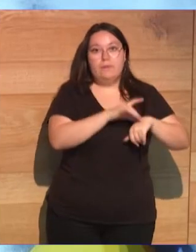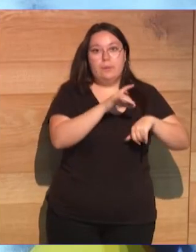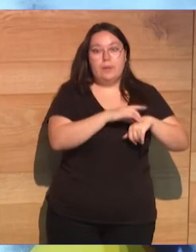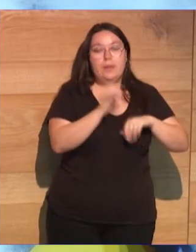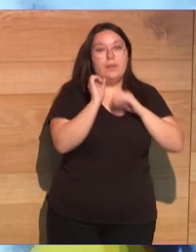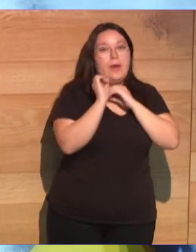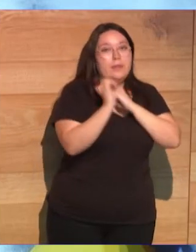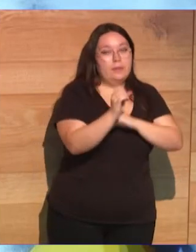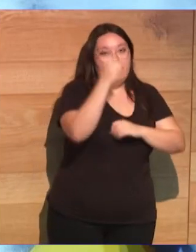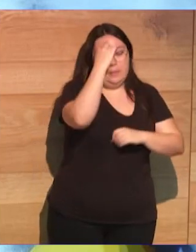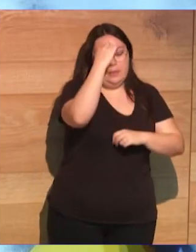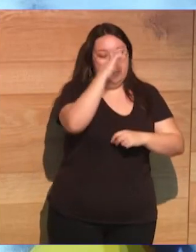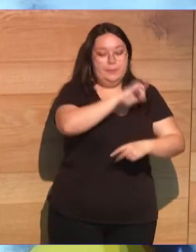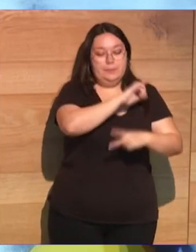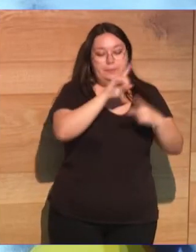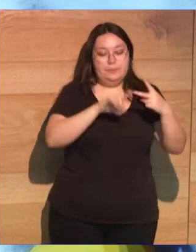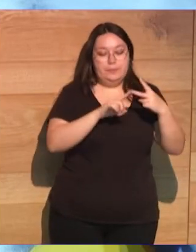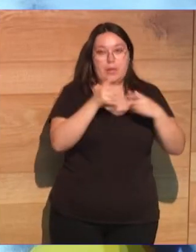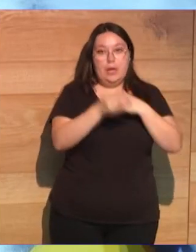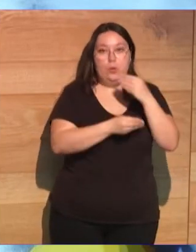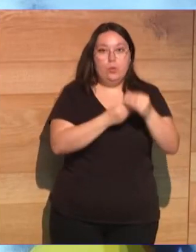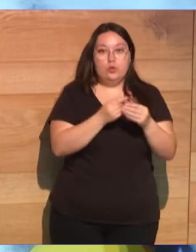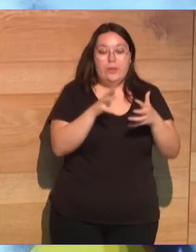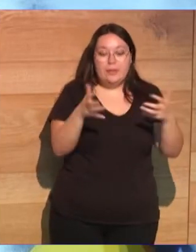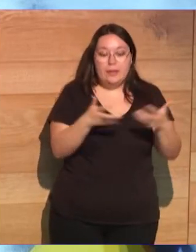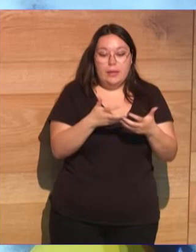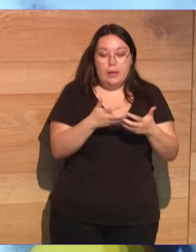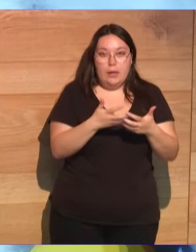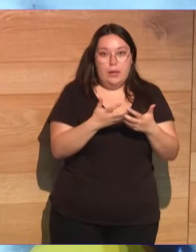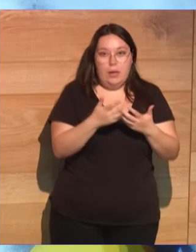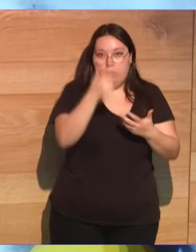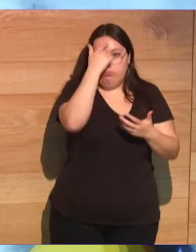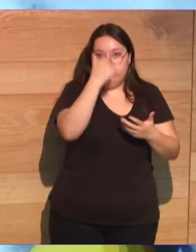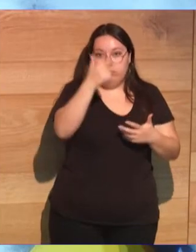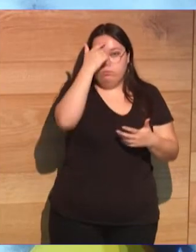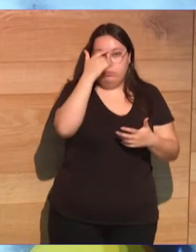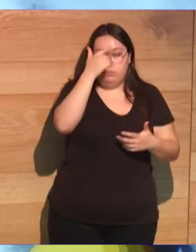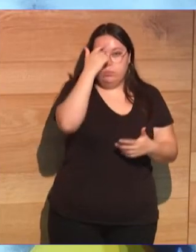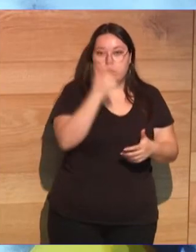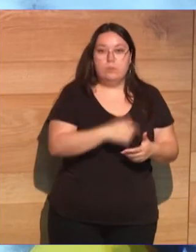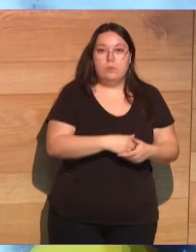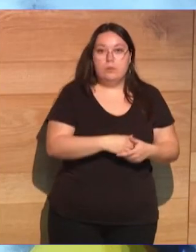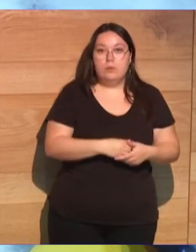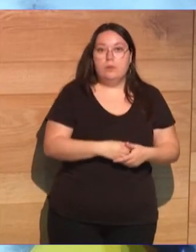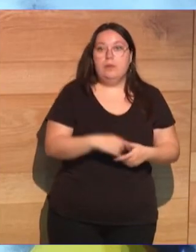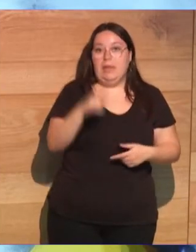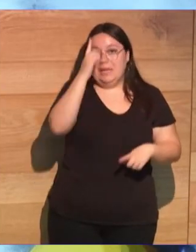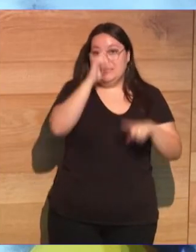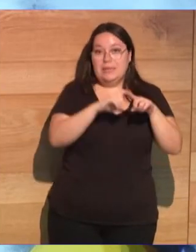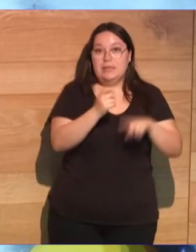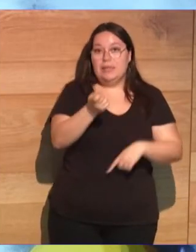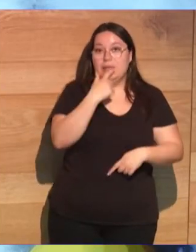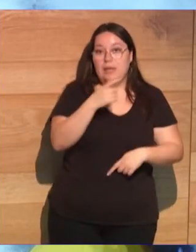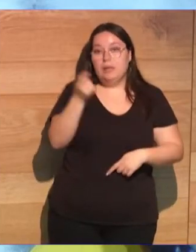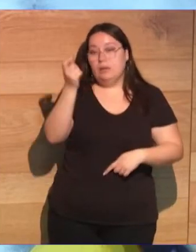adictiva. El uso compulsivo de Internet lo determinan no las agencias psiquiátricas, sino